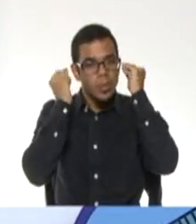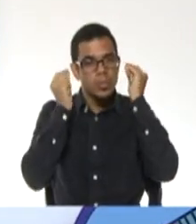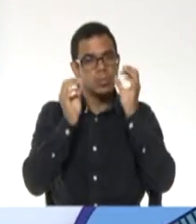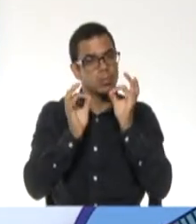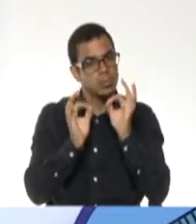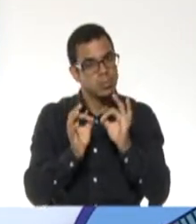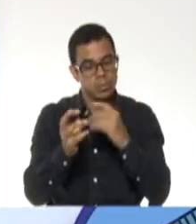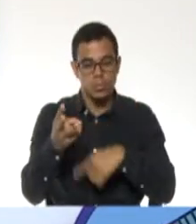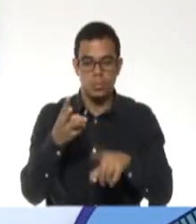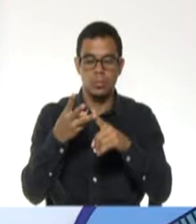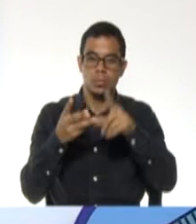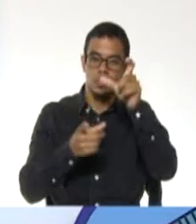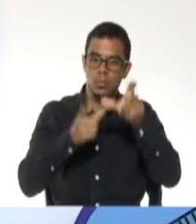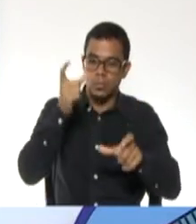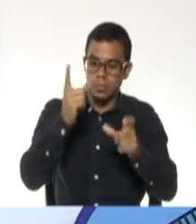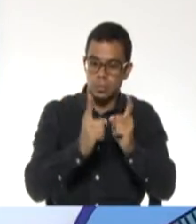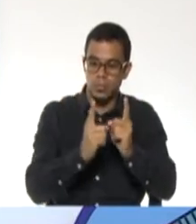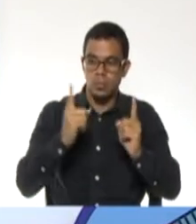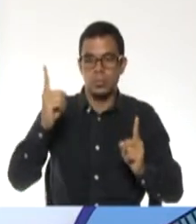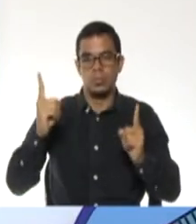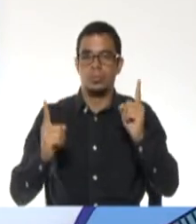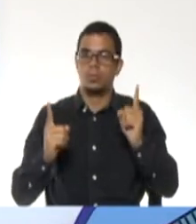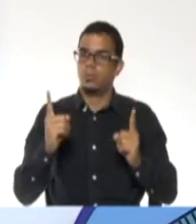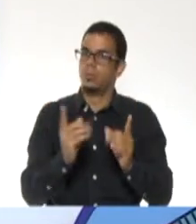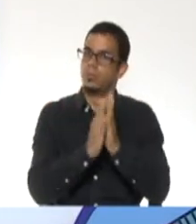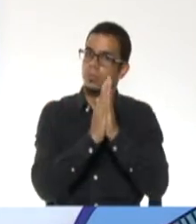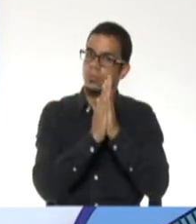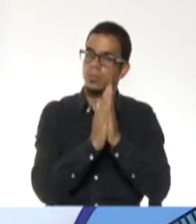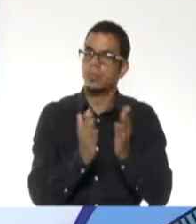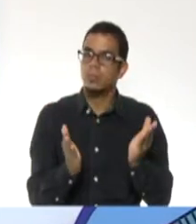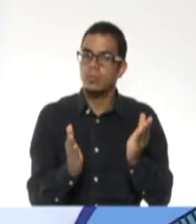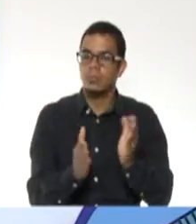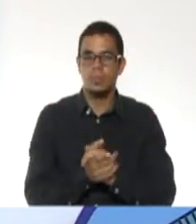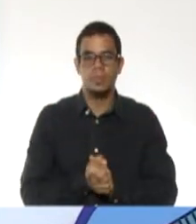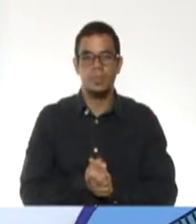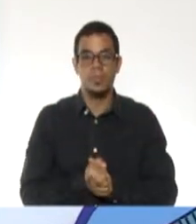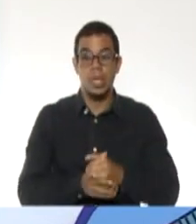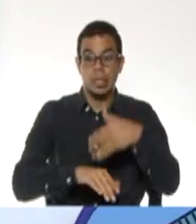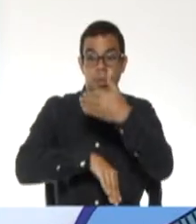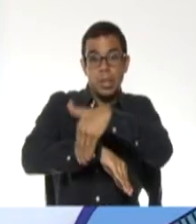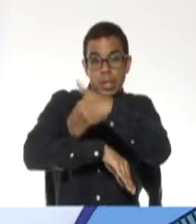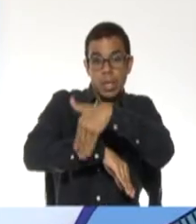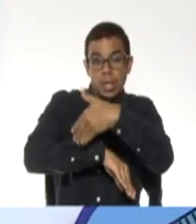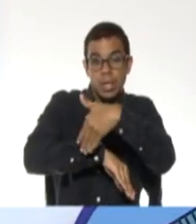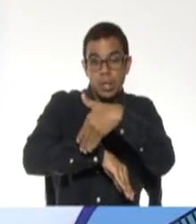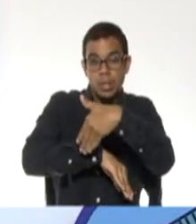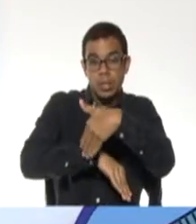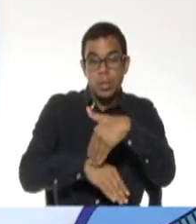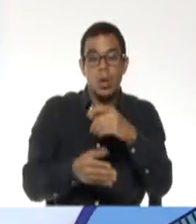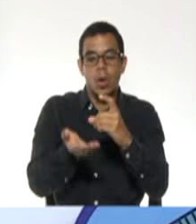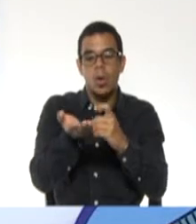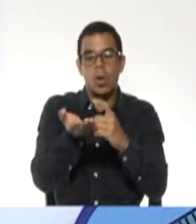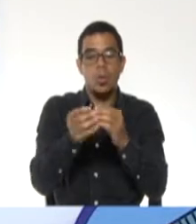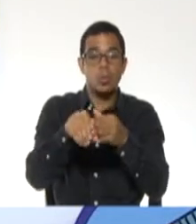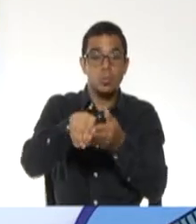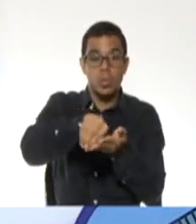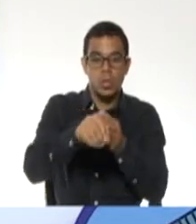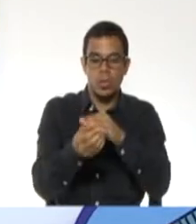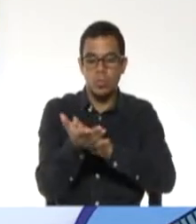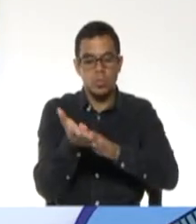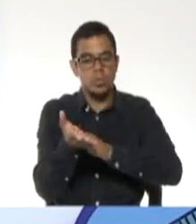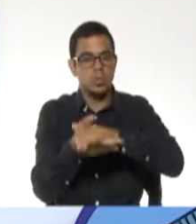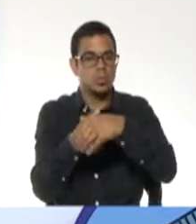o mascarilla, mantener un distanciamiento físico saludable. Y si salimos de nuestra casa vamos a llevar alcohol o